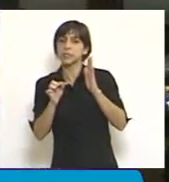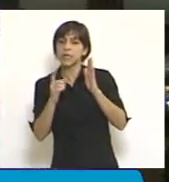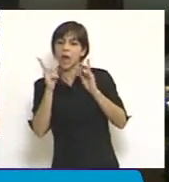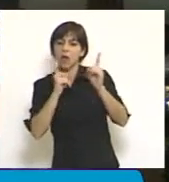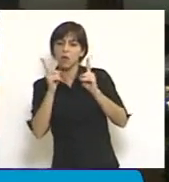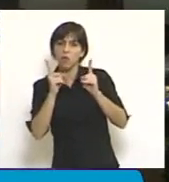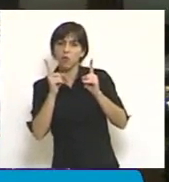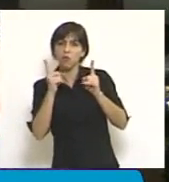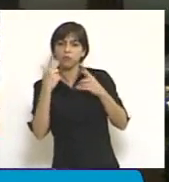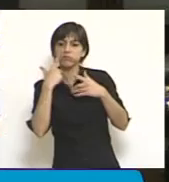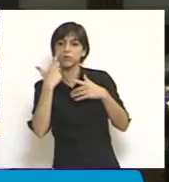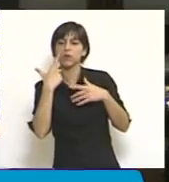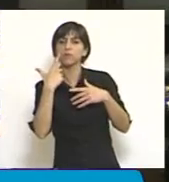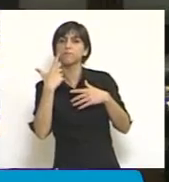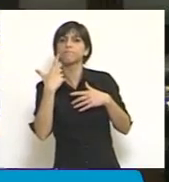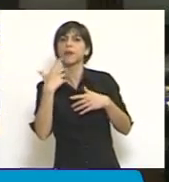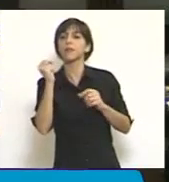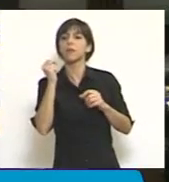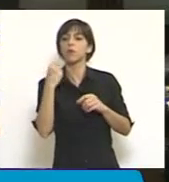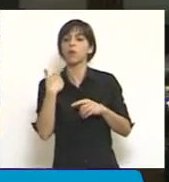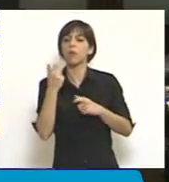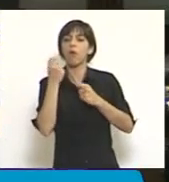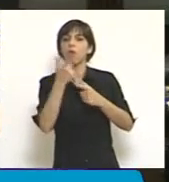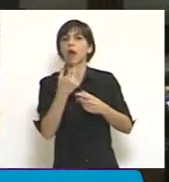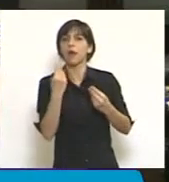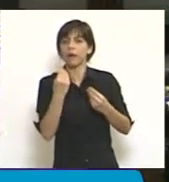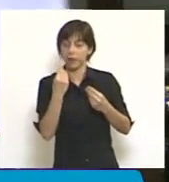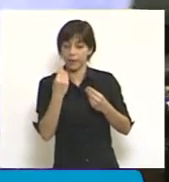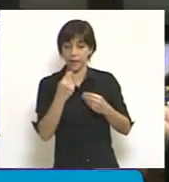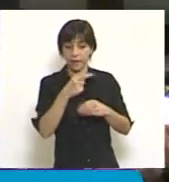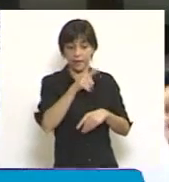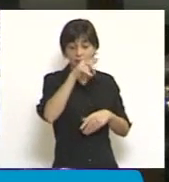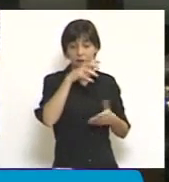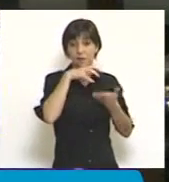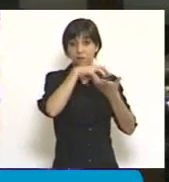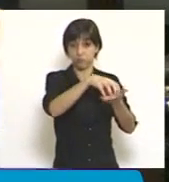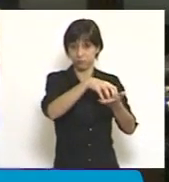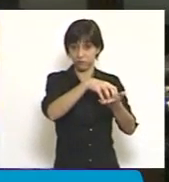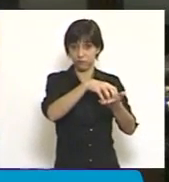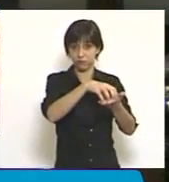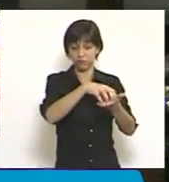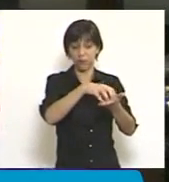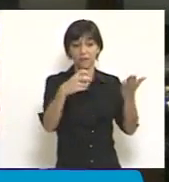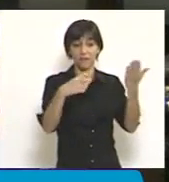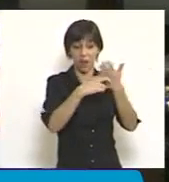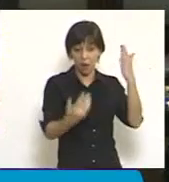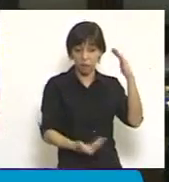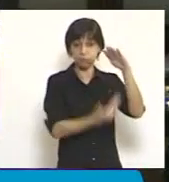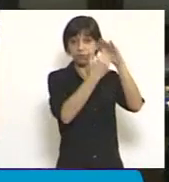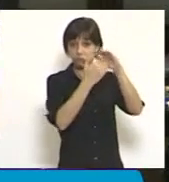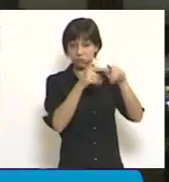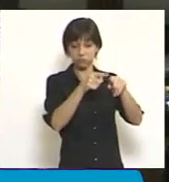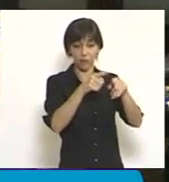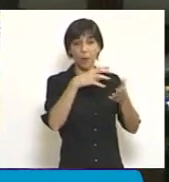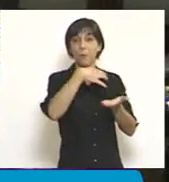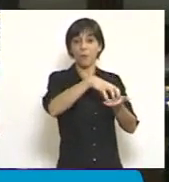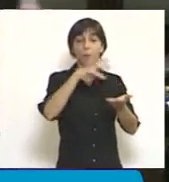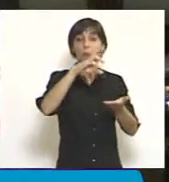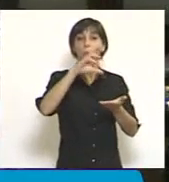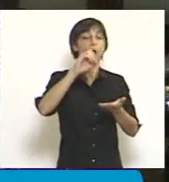que nos preocupan seriamente. Porque la verdad es que encontramos que el rasgo distintivo de este